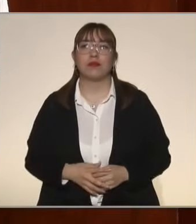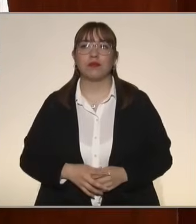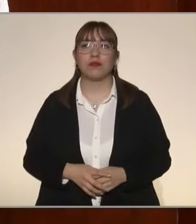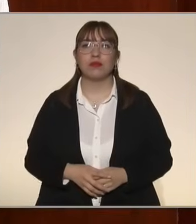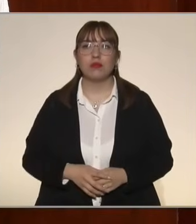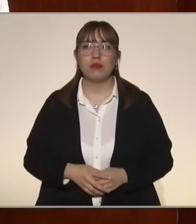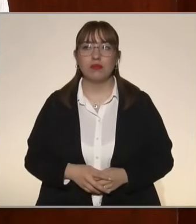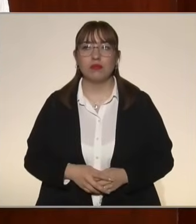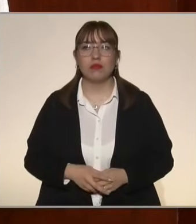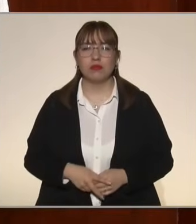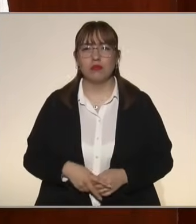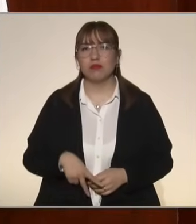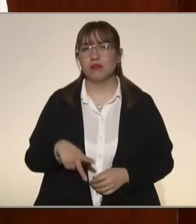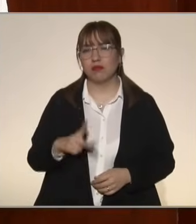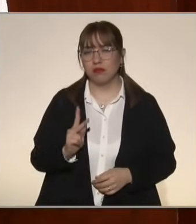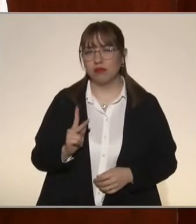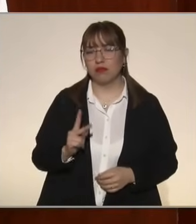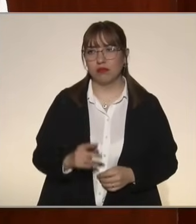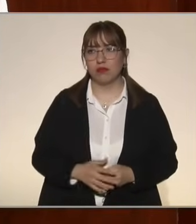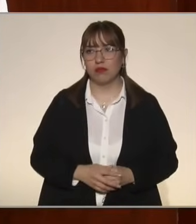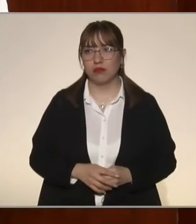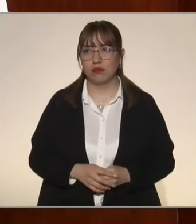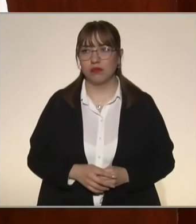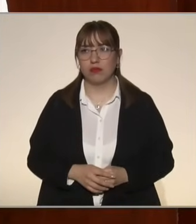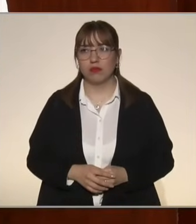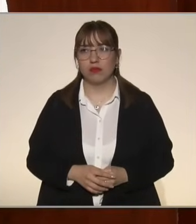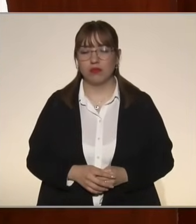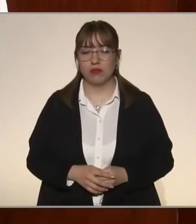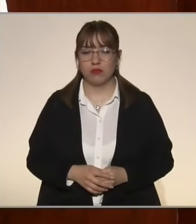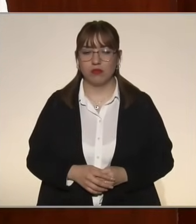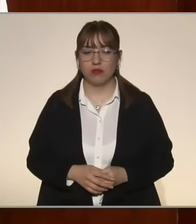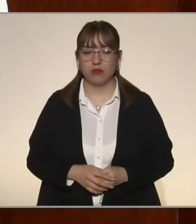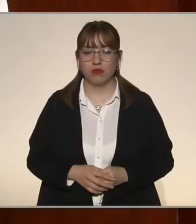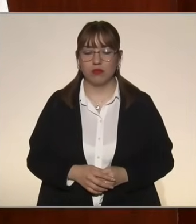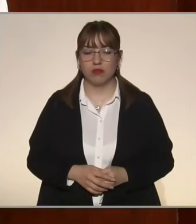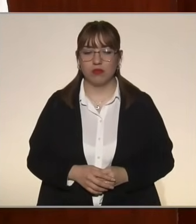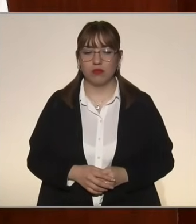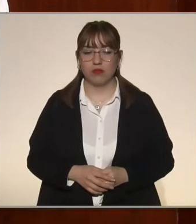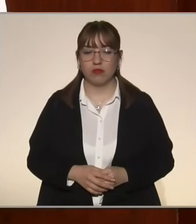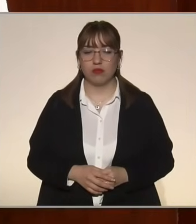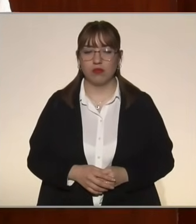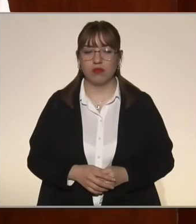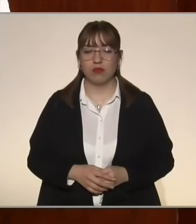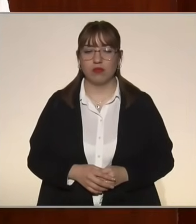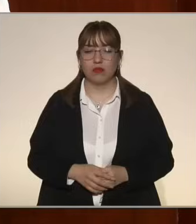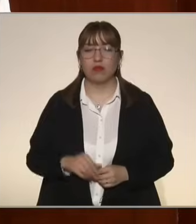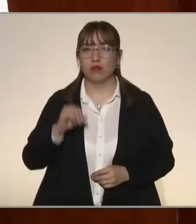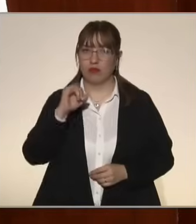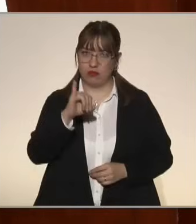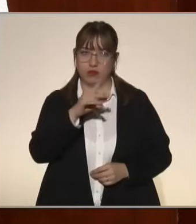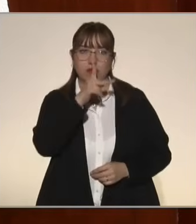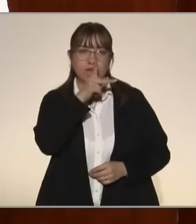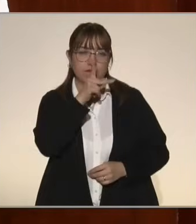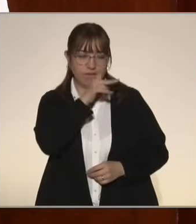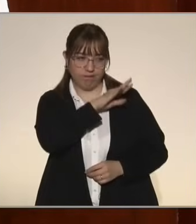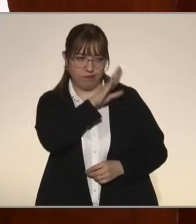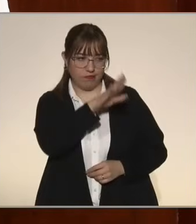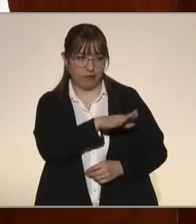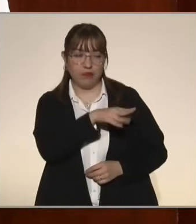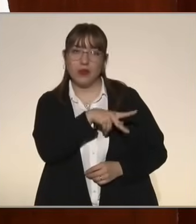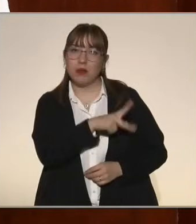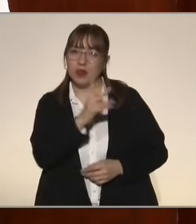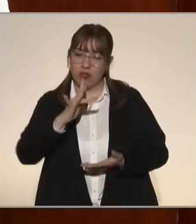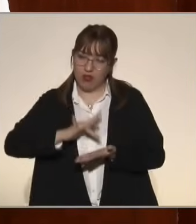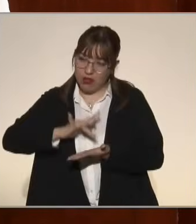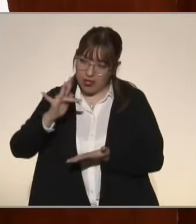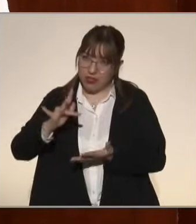un duelo, por eso insisto en la gratitud, es importante saber que, pues sí, perdimos a mi papá, pero estábamos todos juntos. Pero,